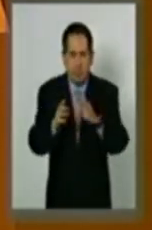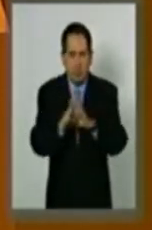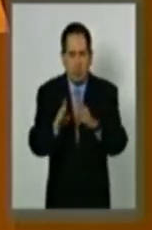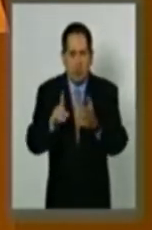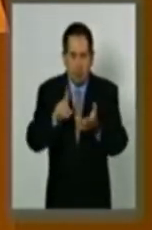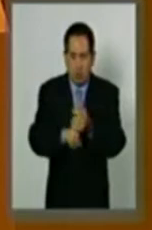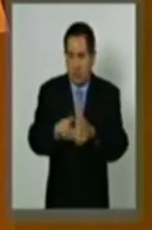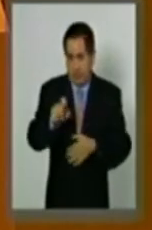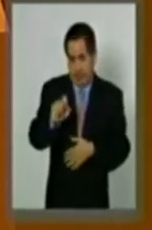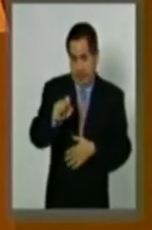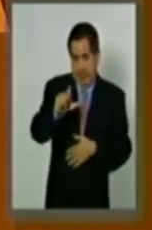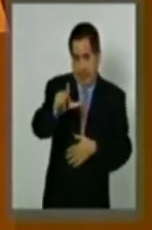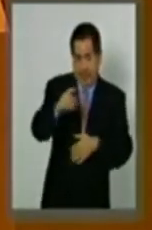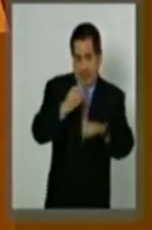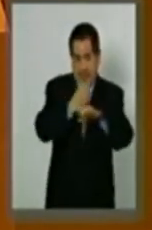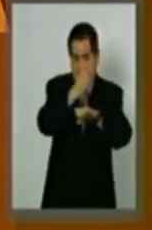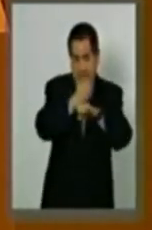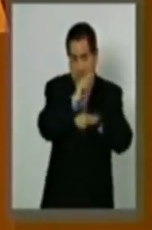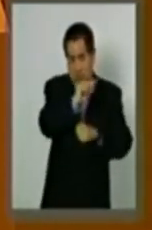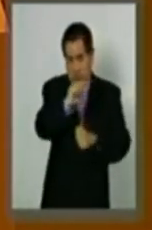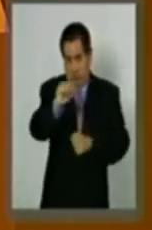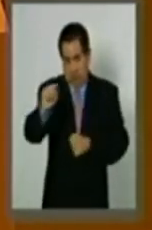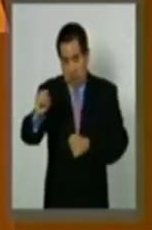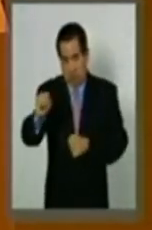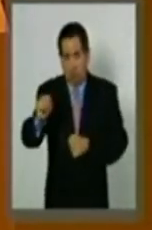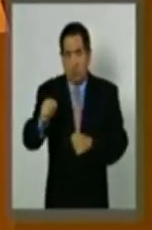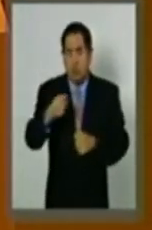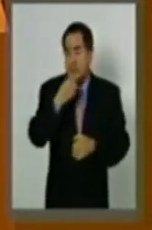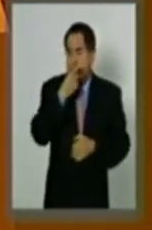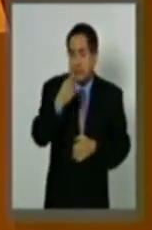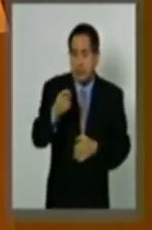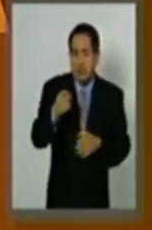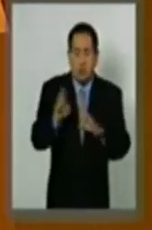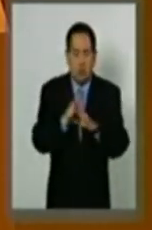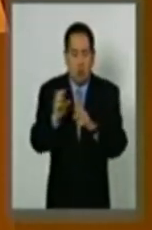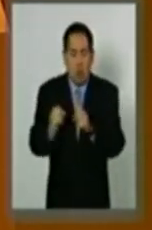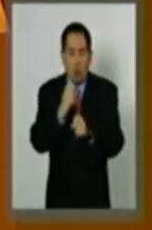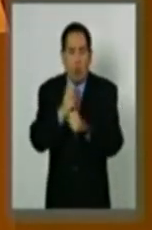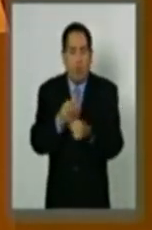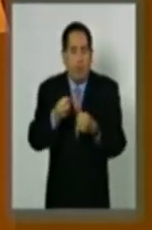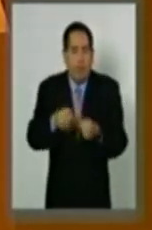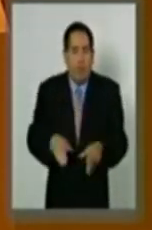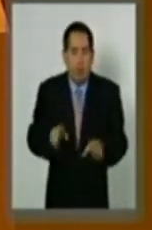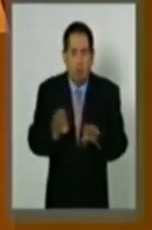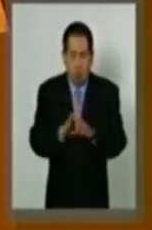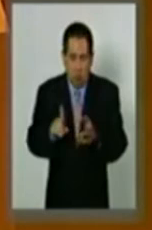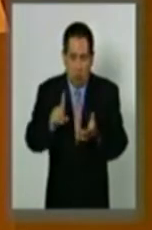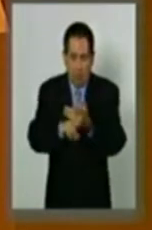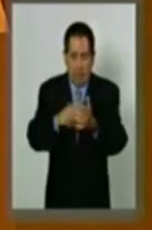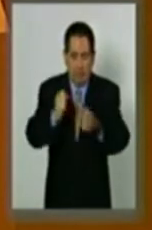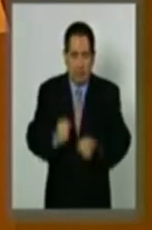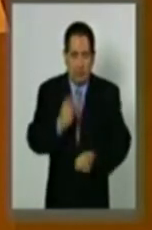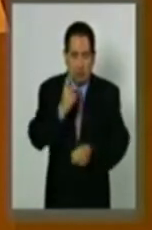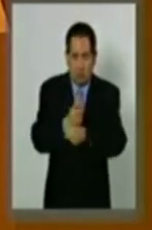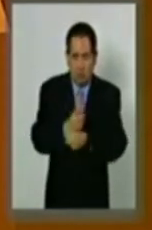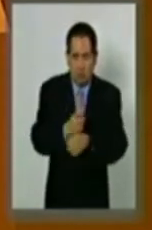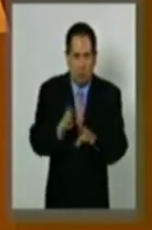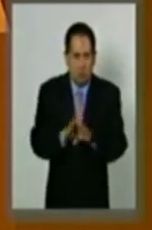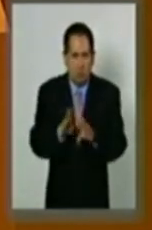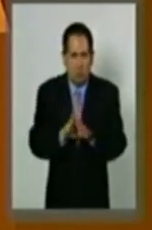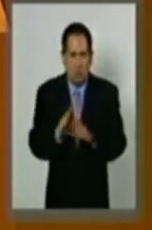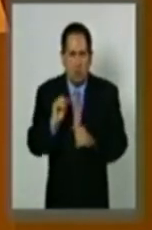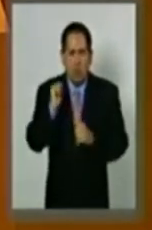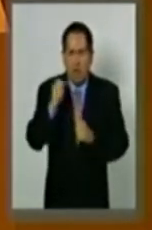de 27 entidades del país y negarles la oportunidad de garantizarles su seguridad, es